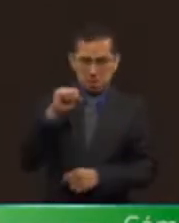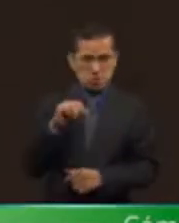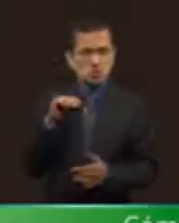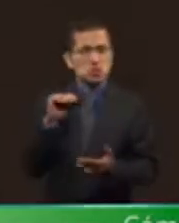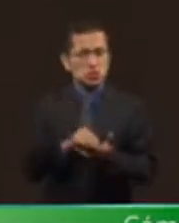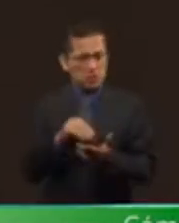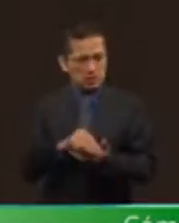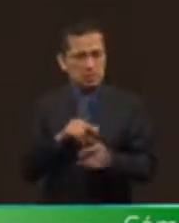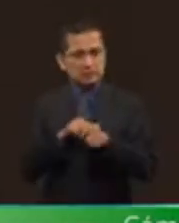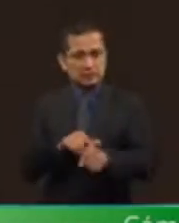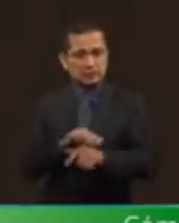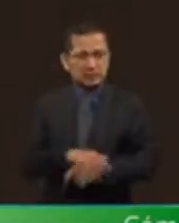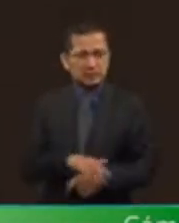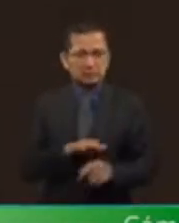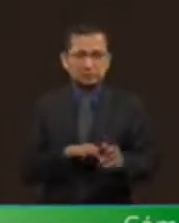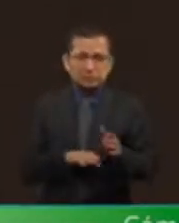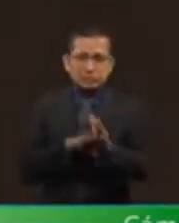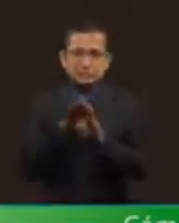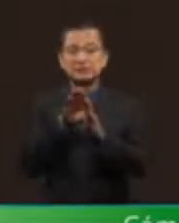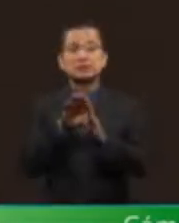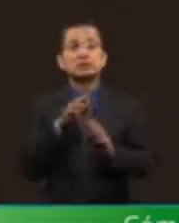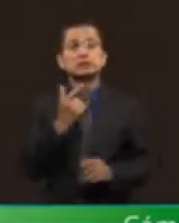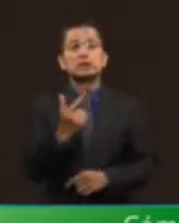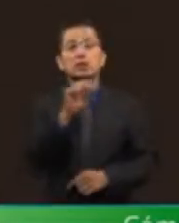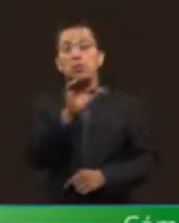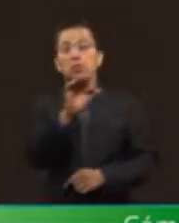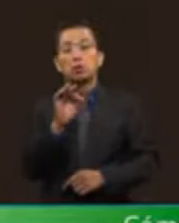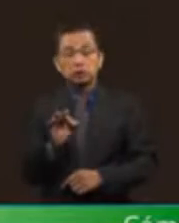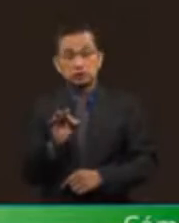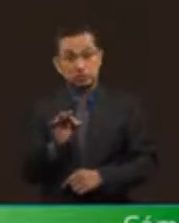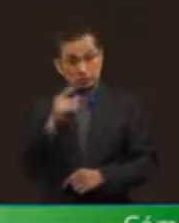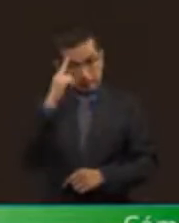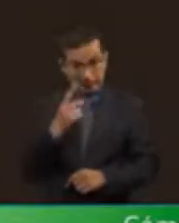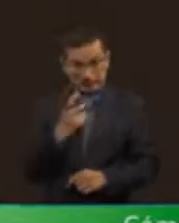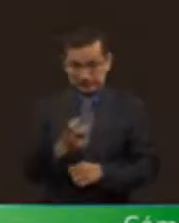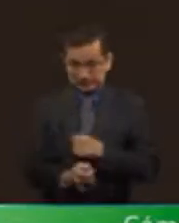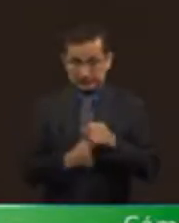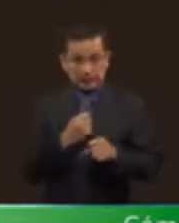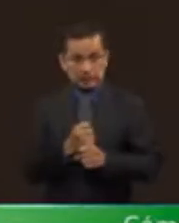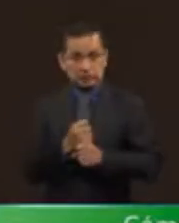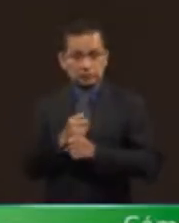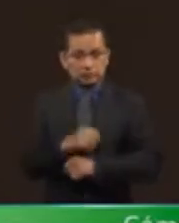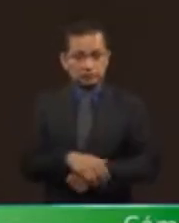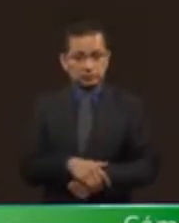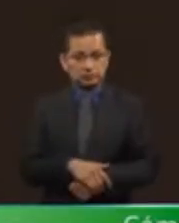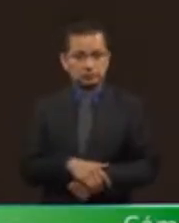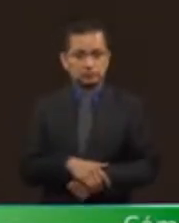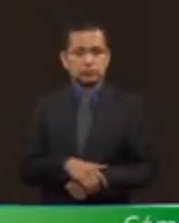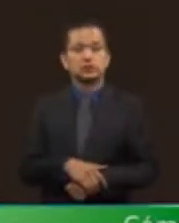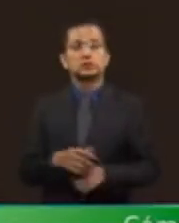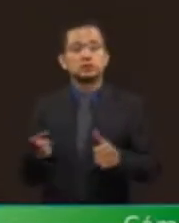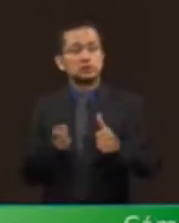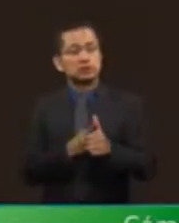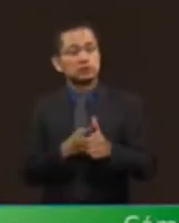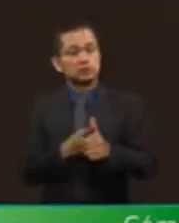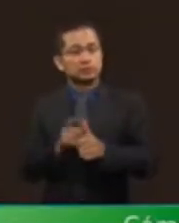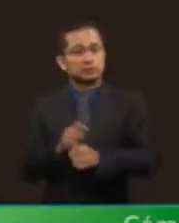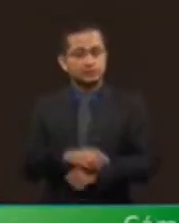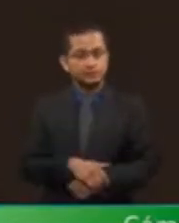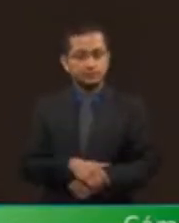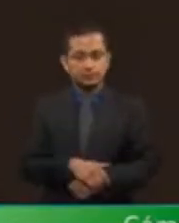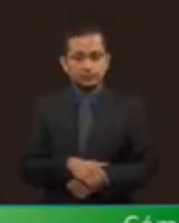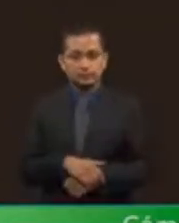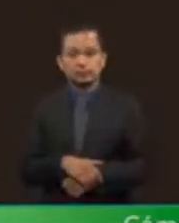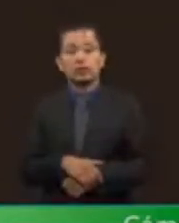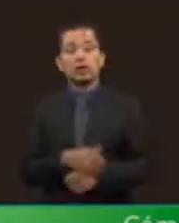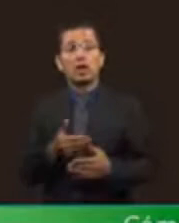alza es casi al 7% al cierre de este año. Sexto, el